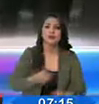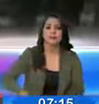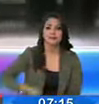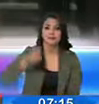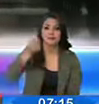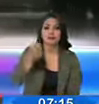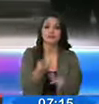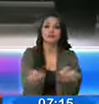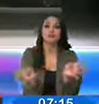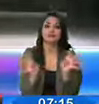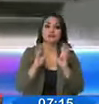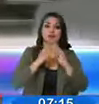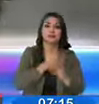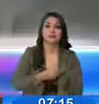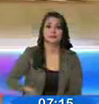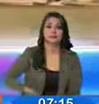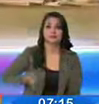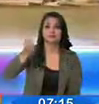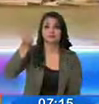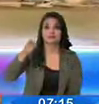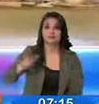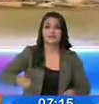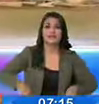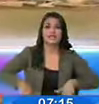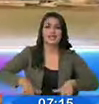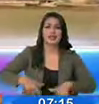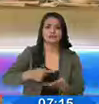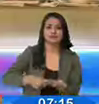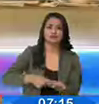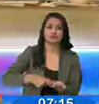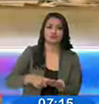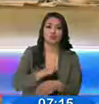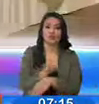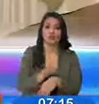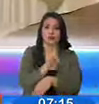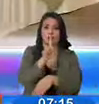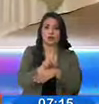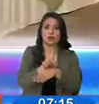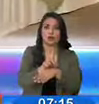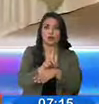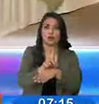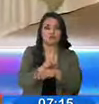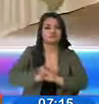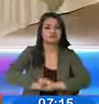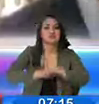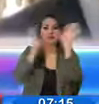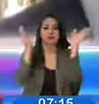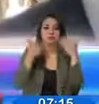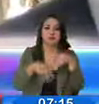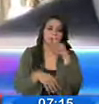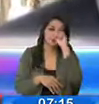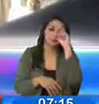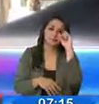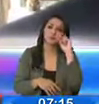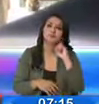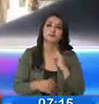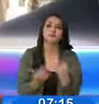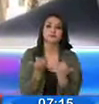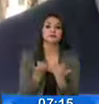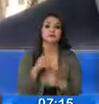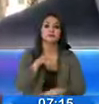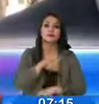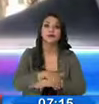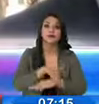los legisladores se reunieron con el presidente por cerca de una hora. Tras la cita, el panorama quedaba claro. Hoy en la tarde